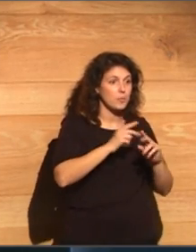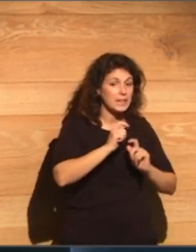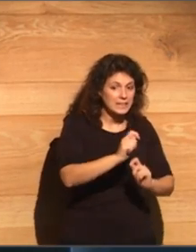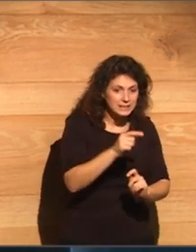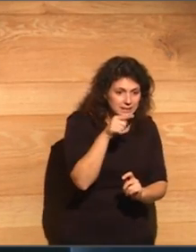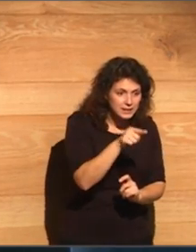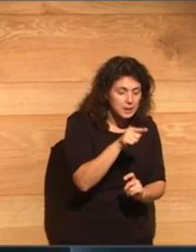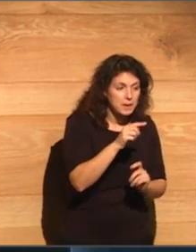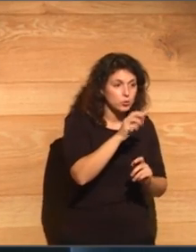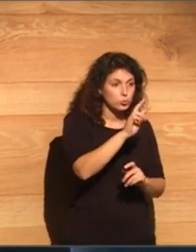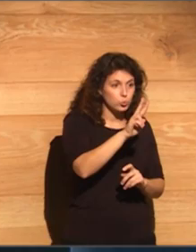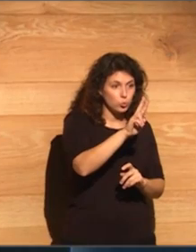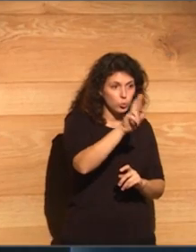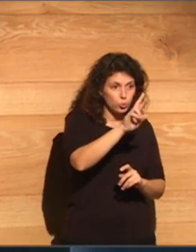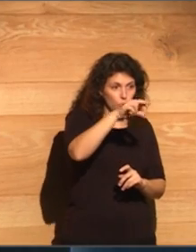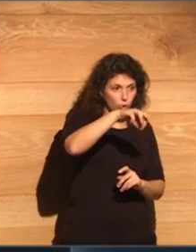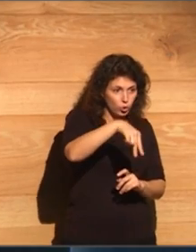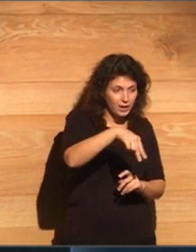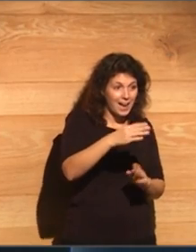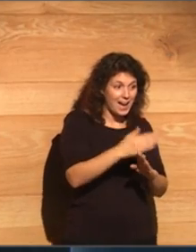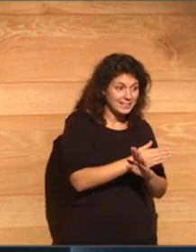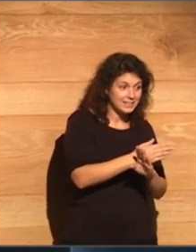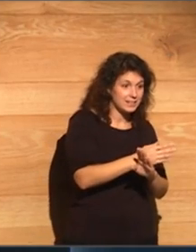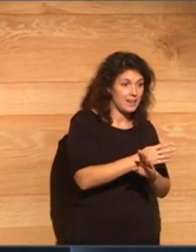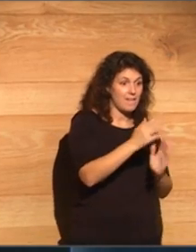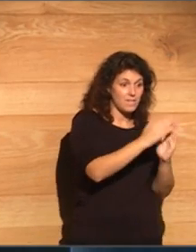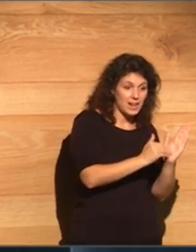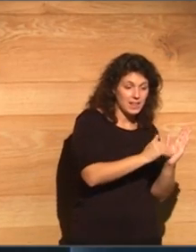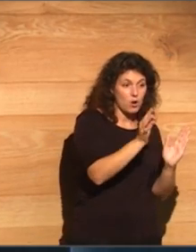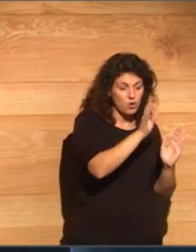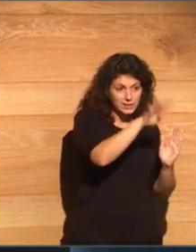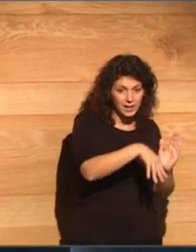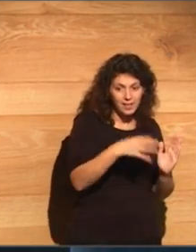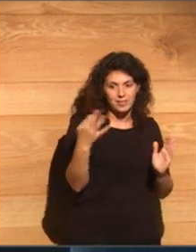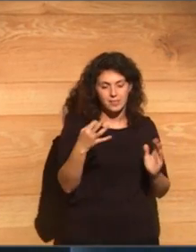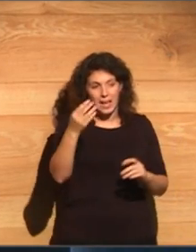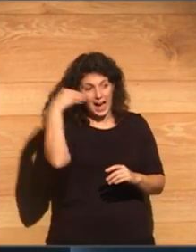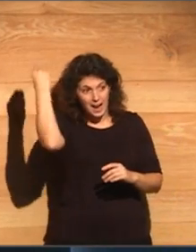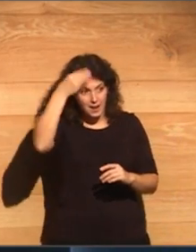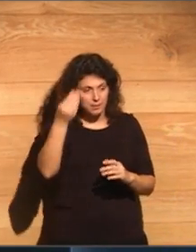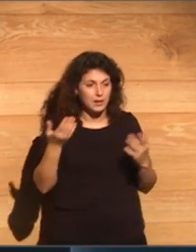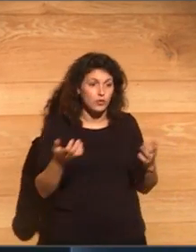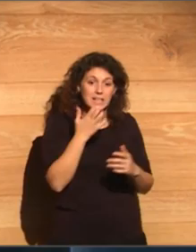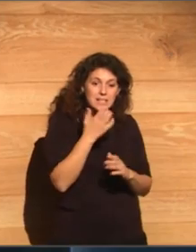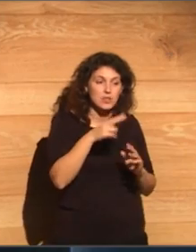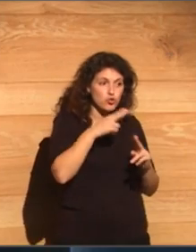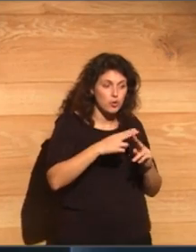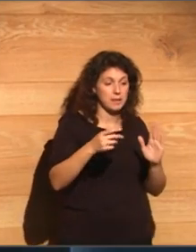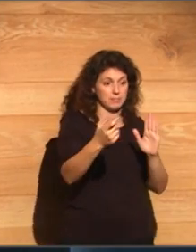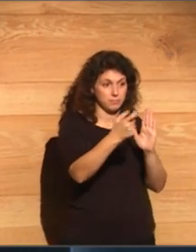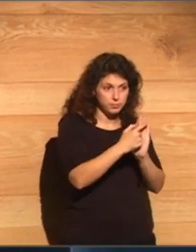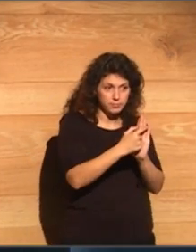turrón, antes de ser de Valencia o catalán, había sido árabe. Y le dijeron, como pongas esto, no hay película, no